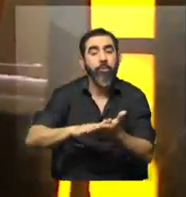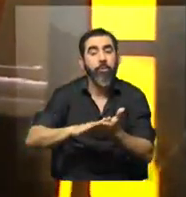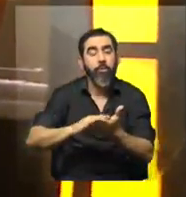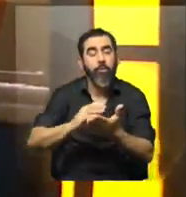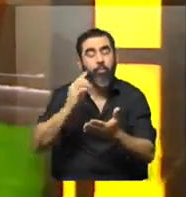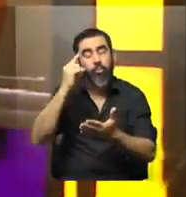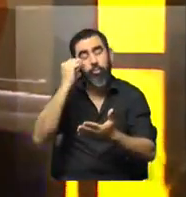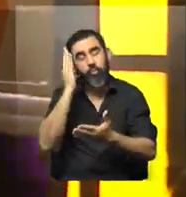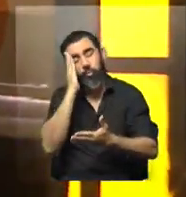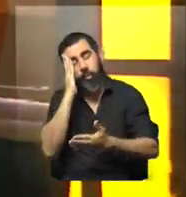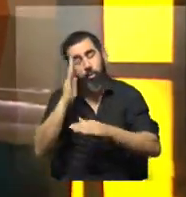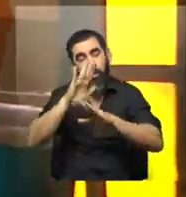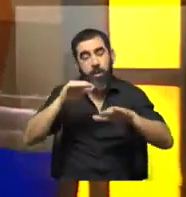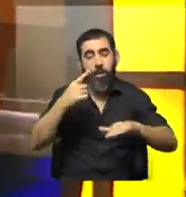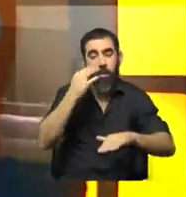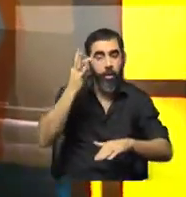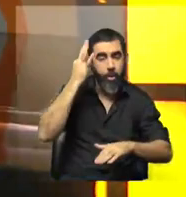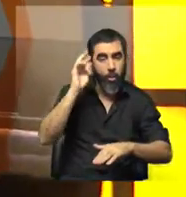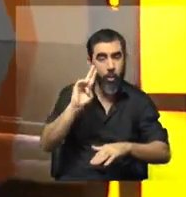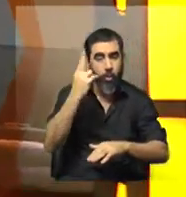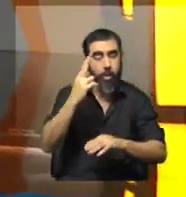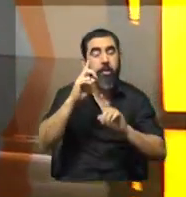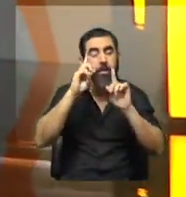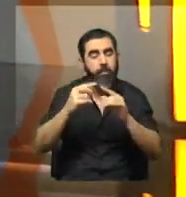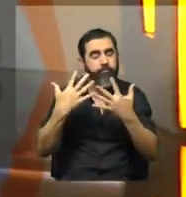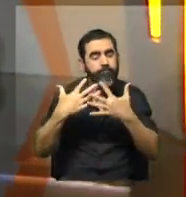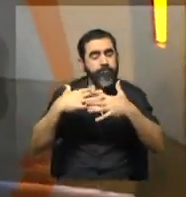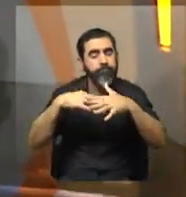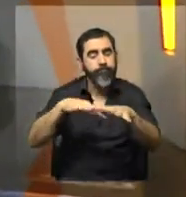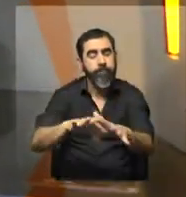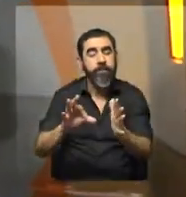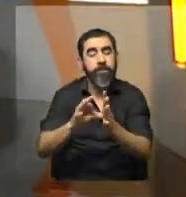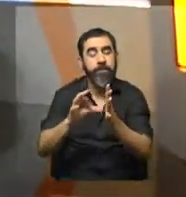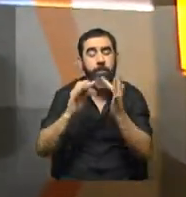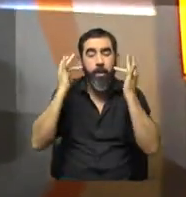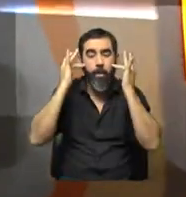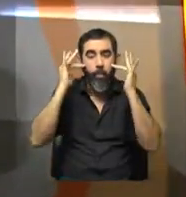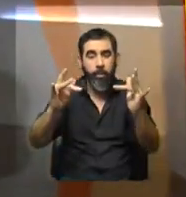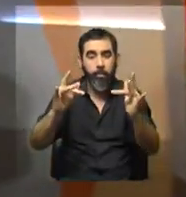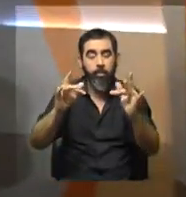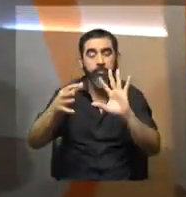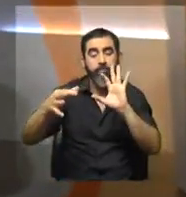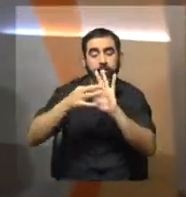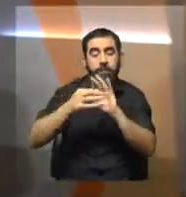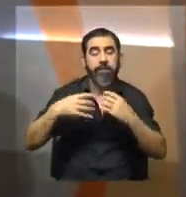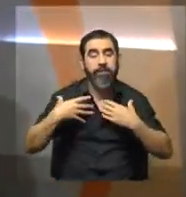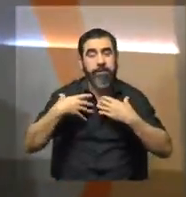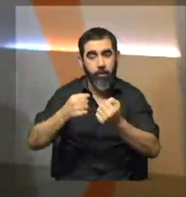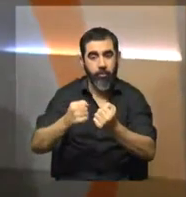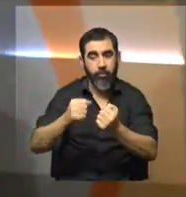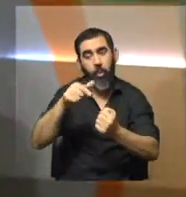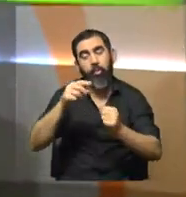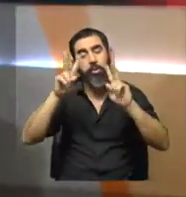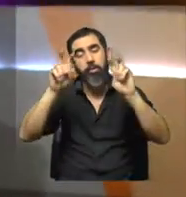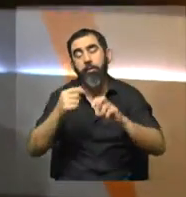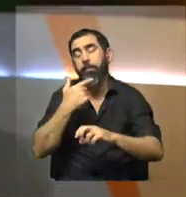sueño de niñas y niños de Uruguay, de la enorme influencia del sistema educativo y de su relación con la salud. Y otros temas,